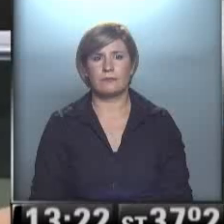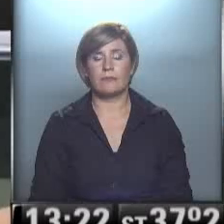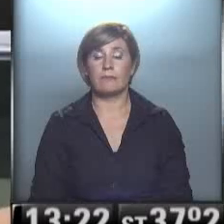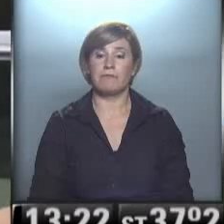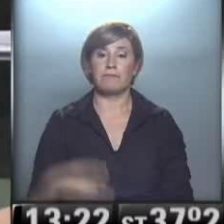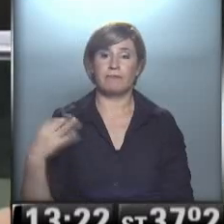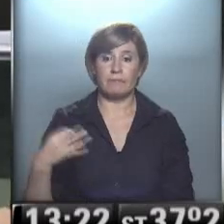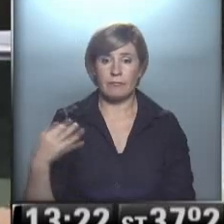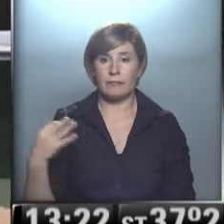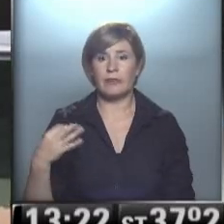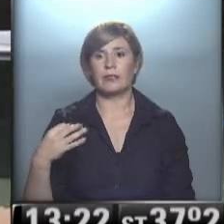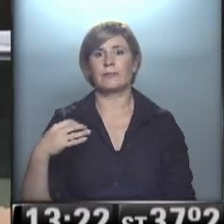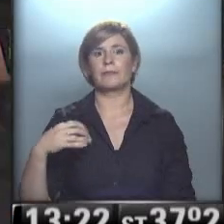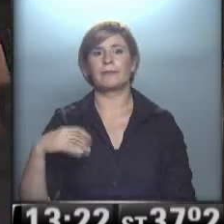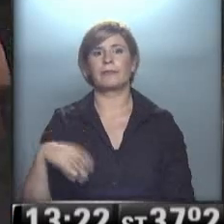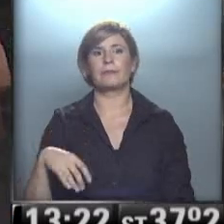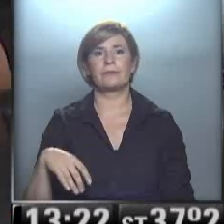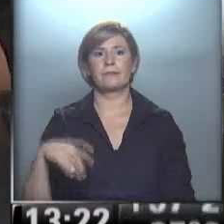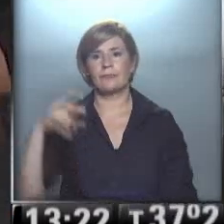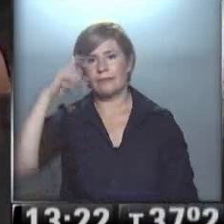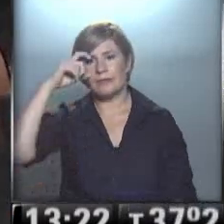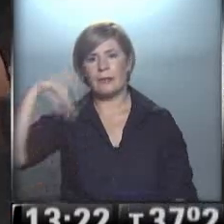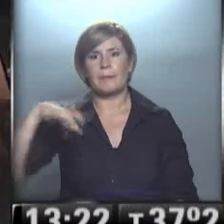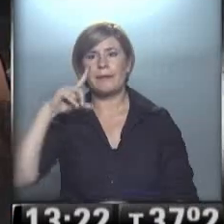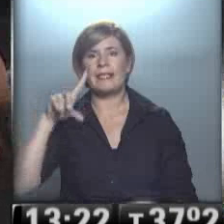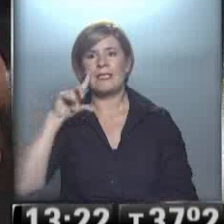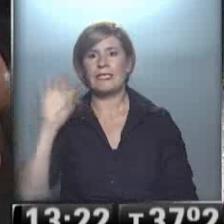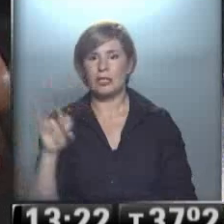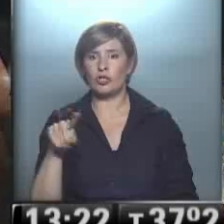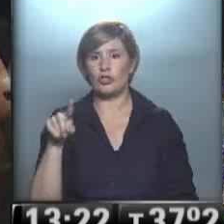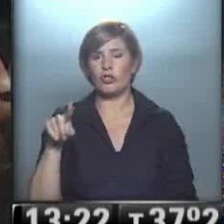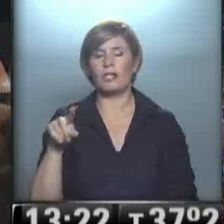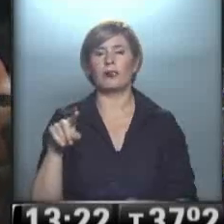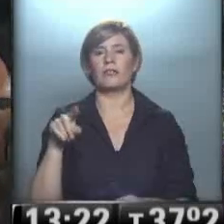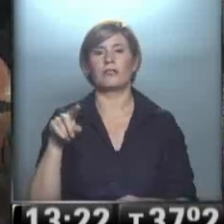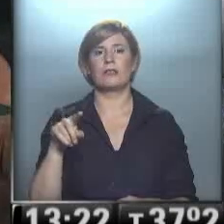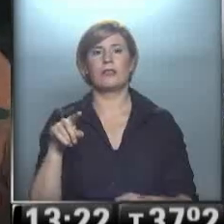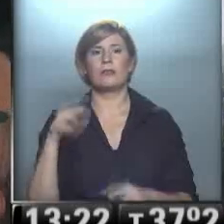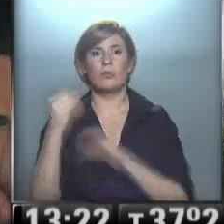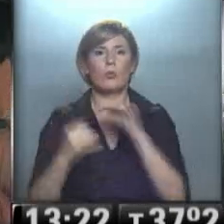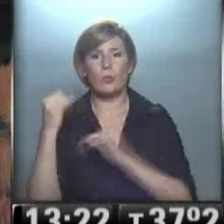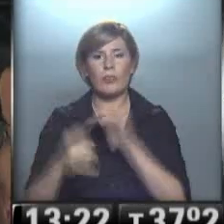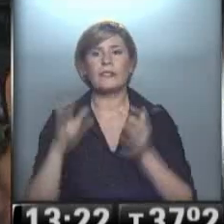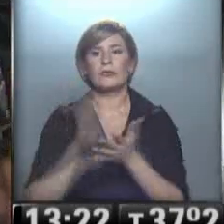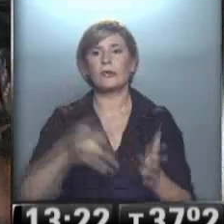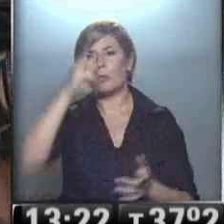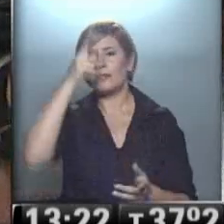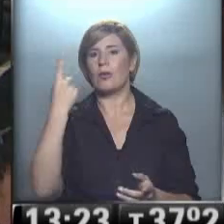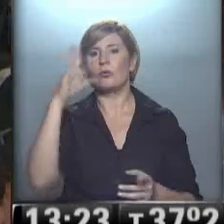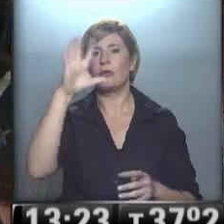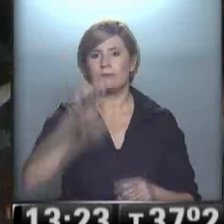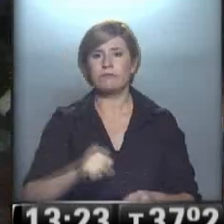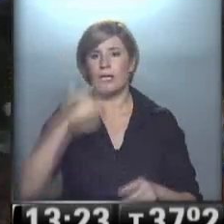Bien, Emilio Ruchaski, el procesamiento de un policía por los saqueos en Tucumán. Emilio, ¿cómo estás? ¿Qué tal, Feliz Roberto? Navidad. ¿Qué diferencia